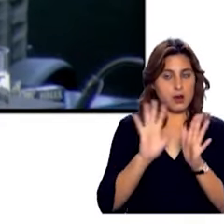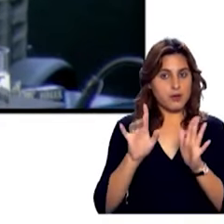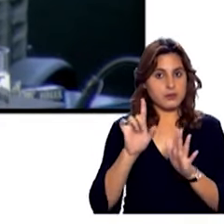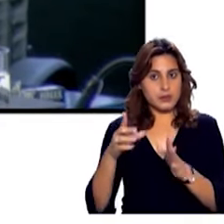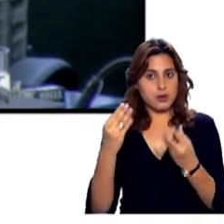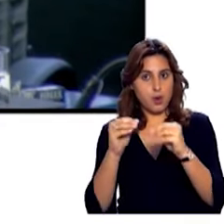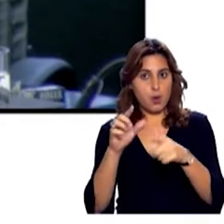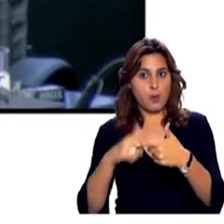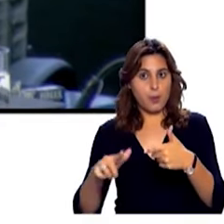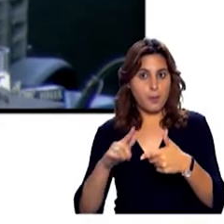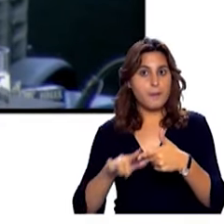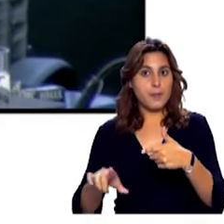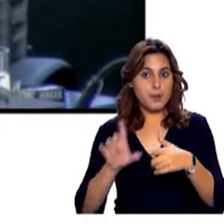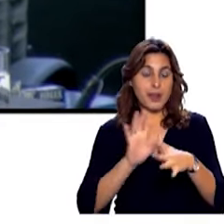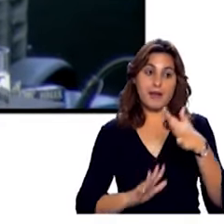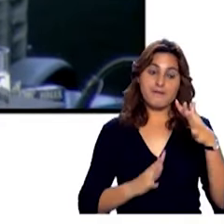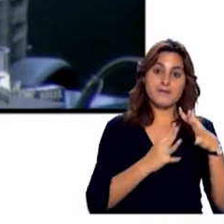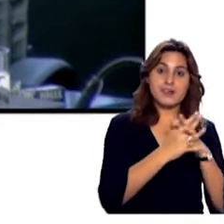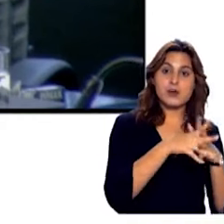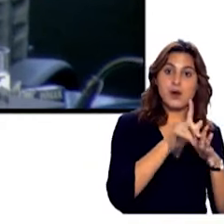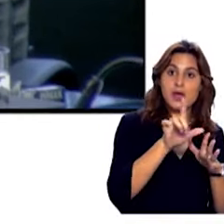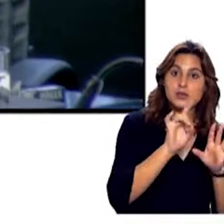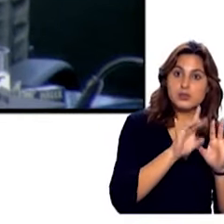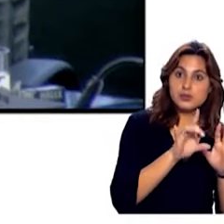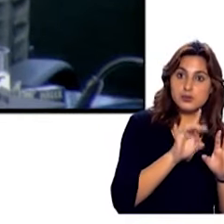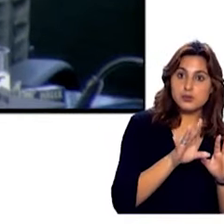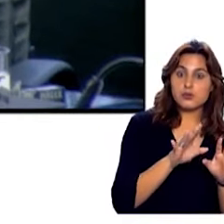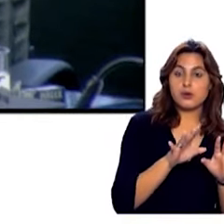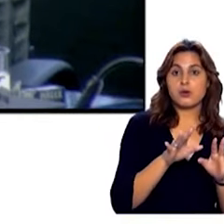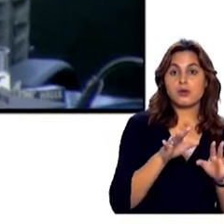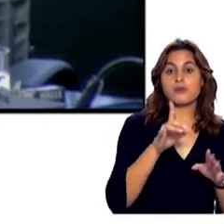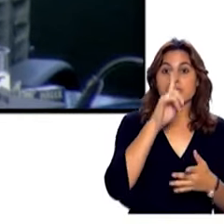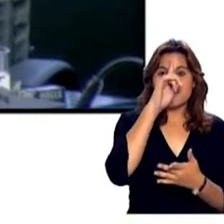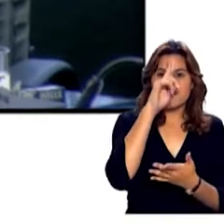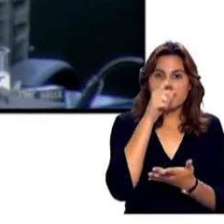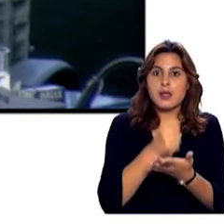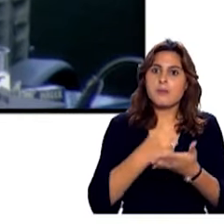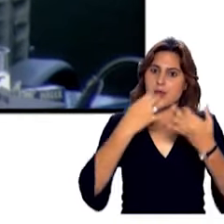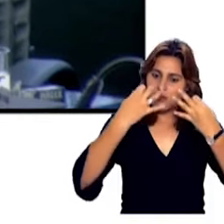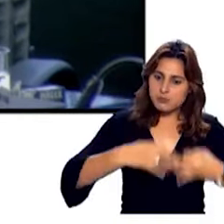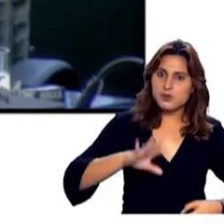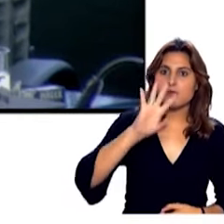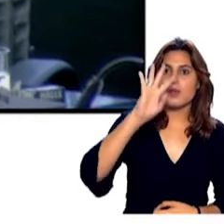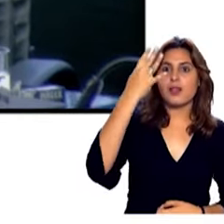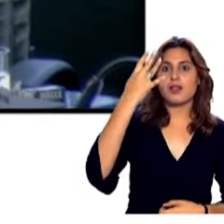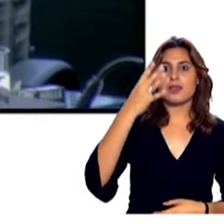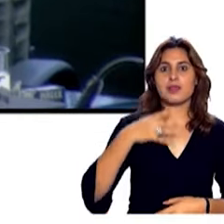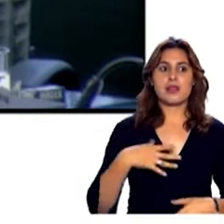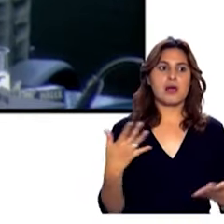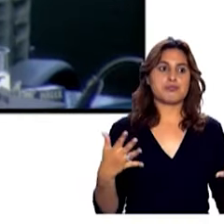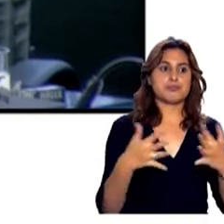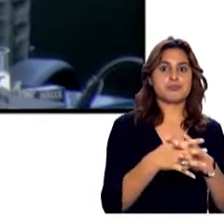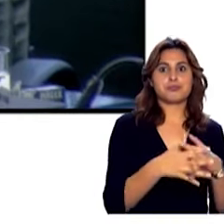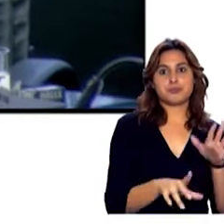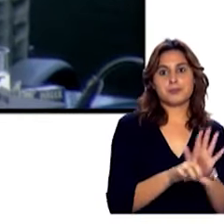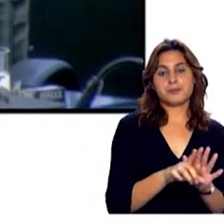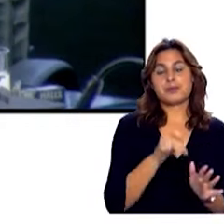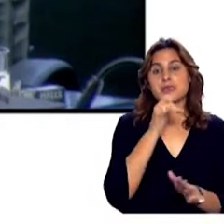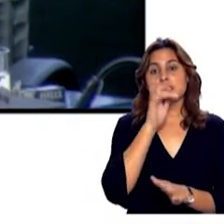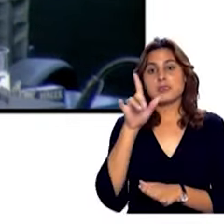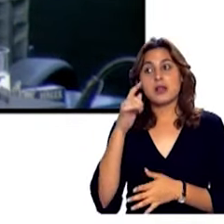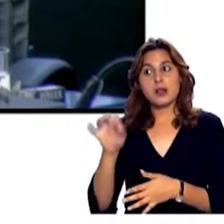exus se Lim determin si la sub delo que es inic enaa es